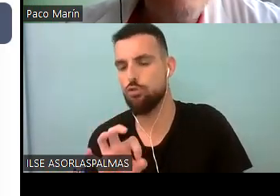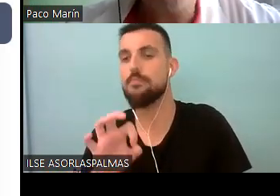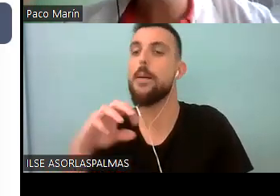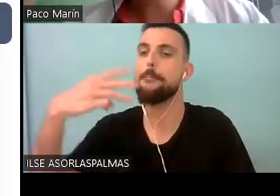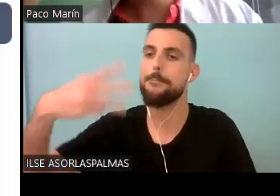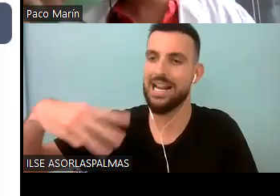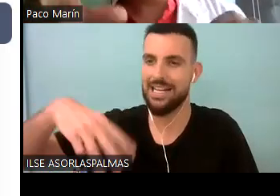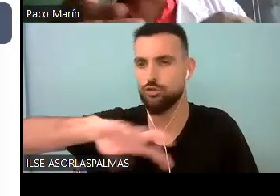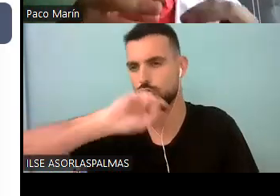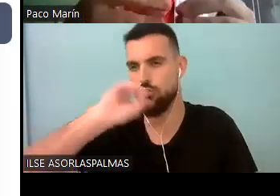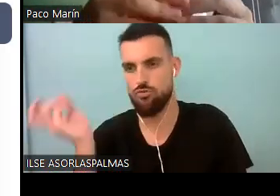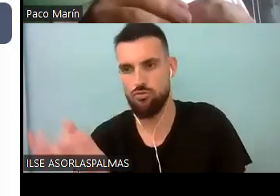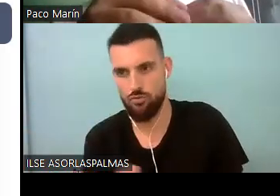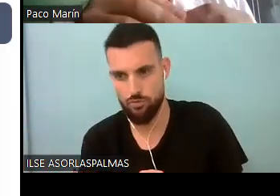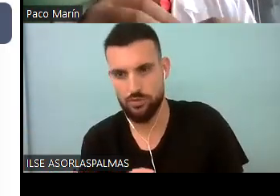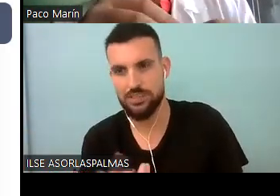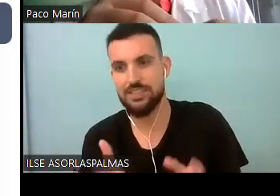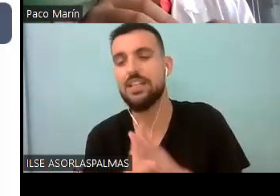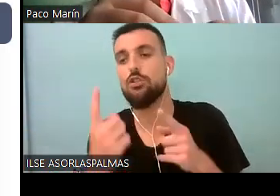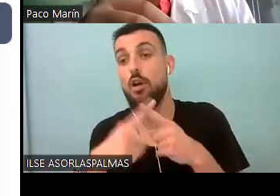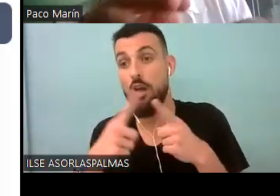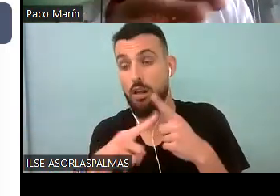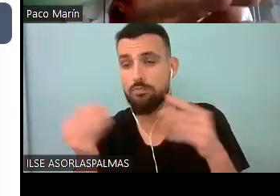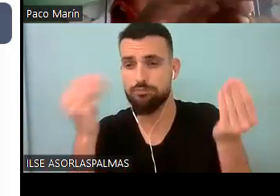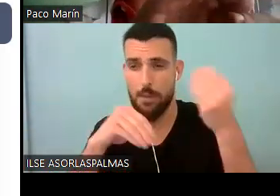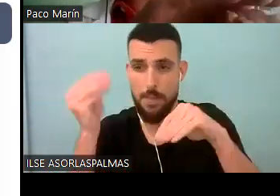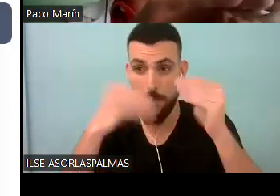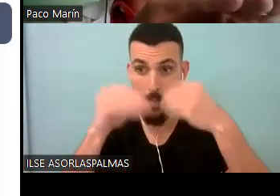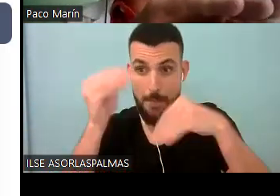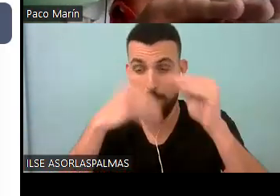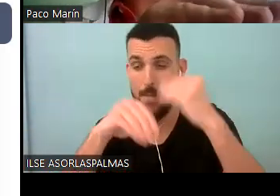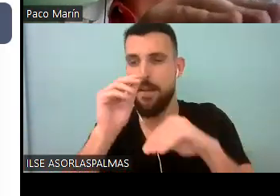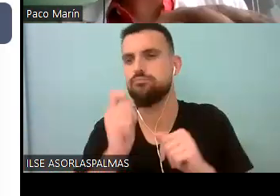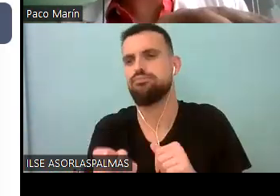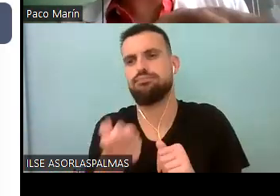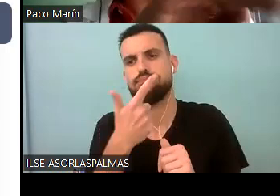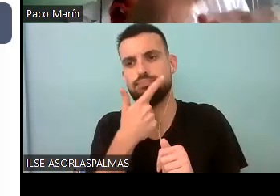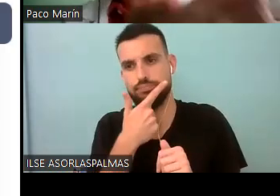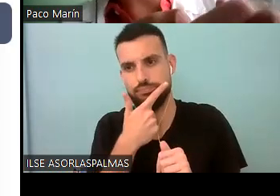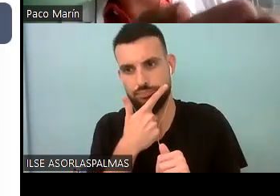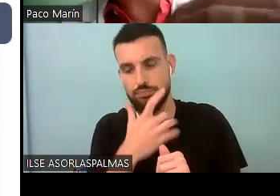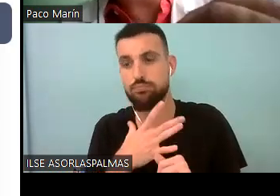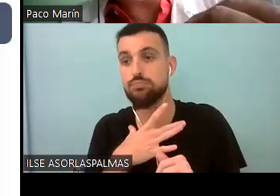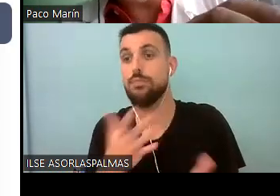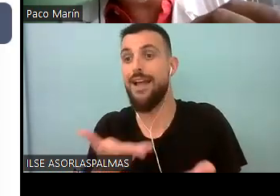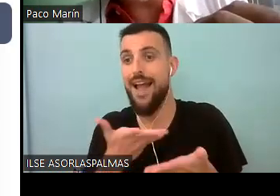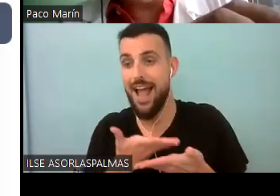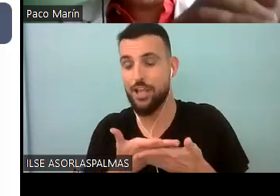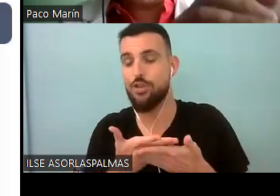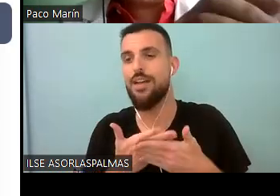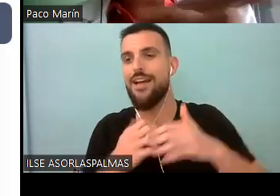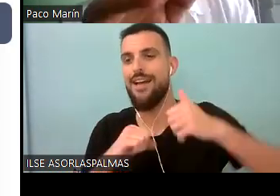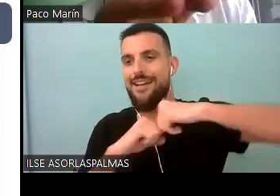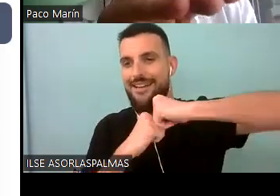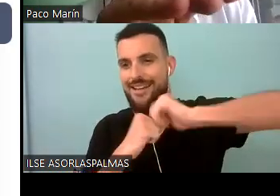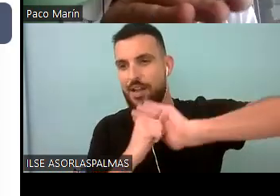que serían elementos que están implicados en la regeneración del cartílago articular.